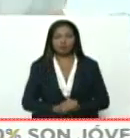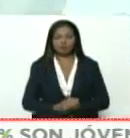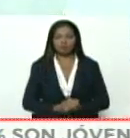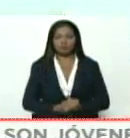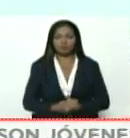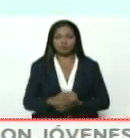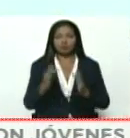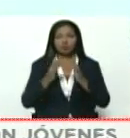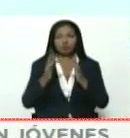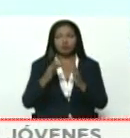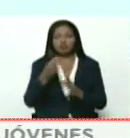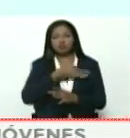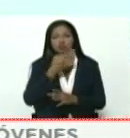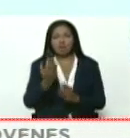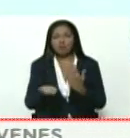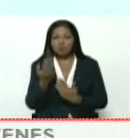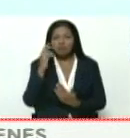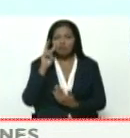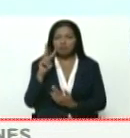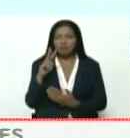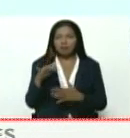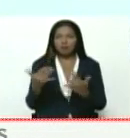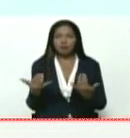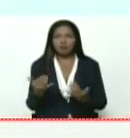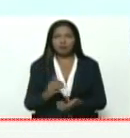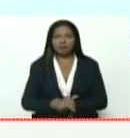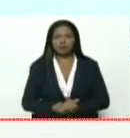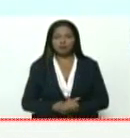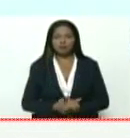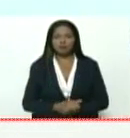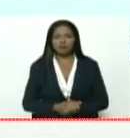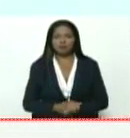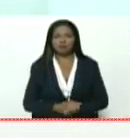red social así importante que haya surgido?